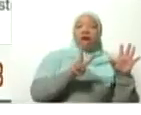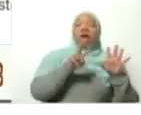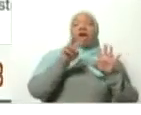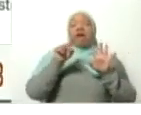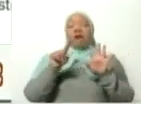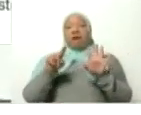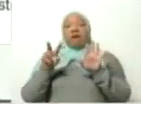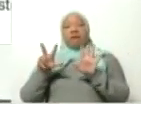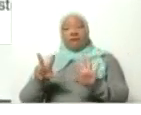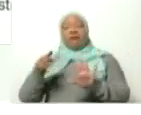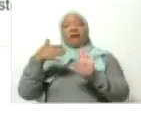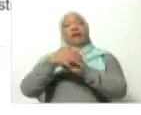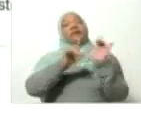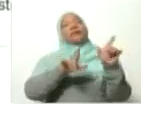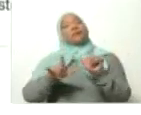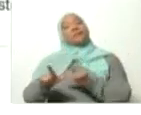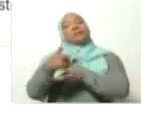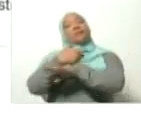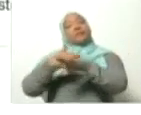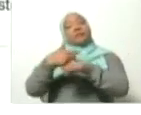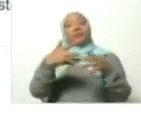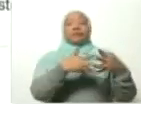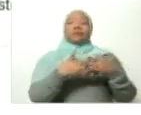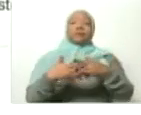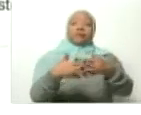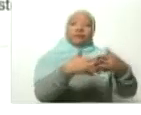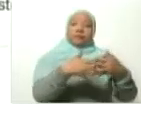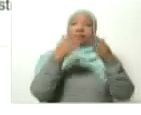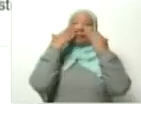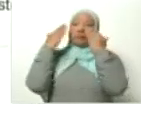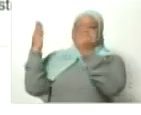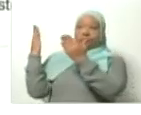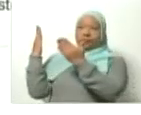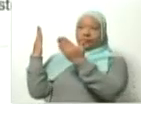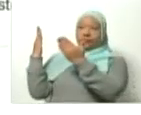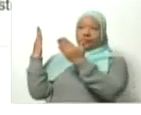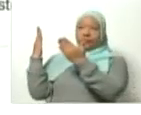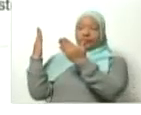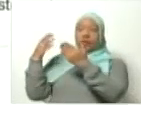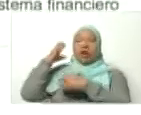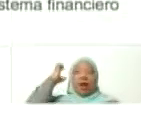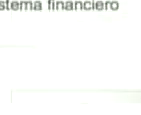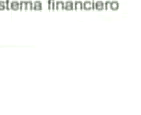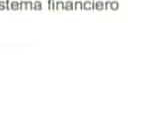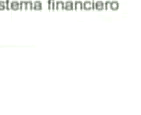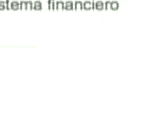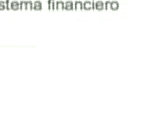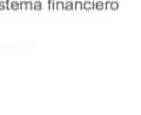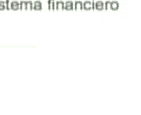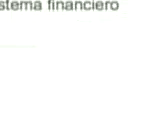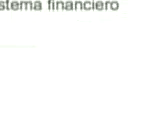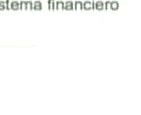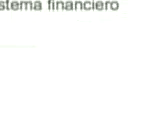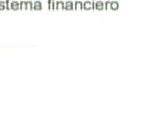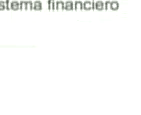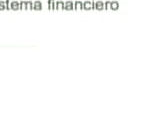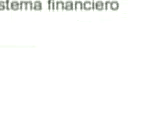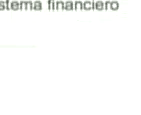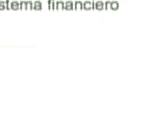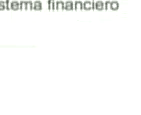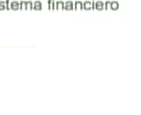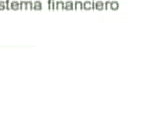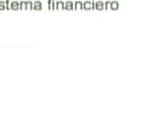763 derivadas del gobierno de los Estados Unidos, de gobiernos europeos, de gobiernos de Occidente alineados